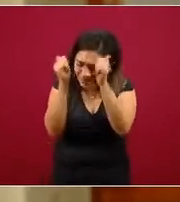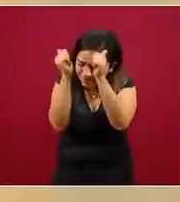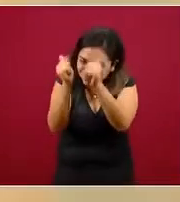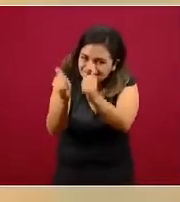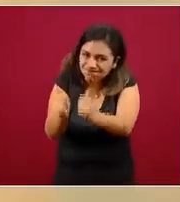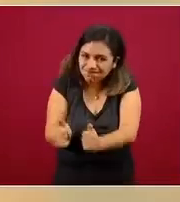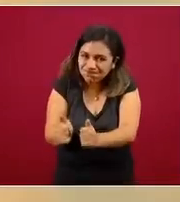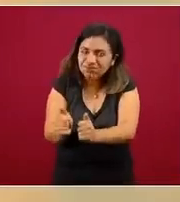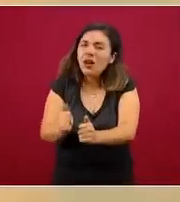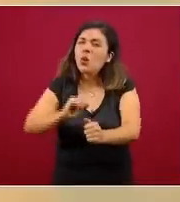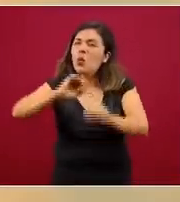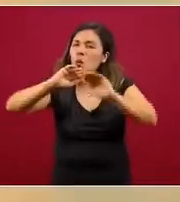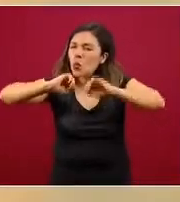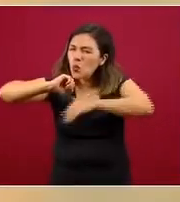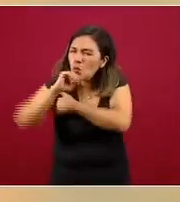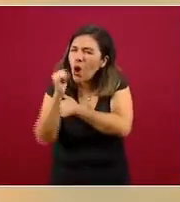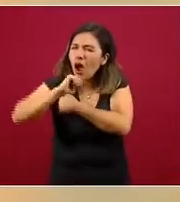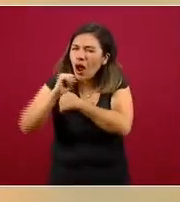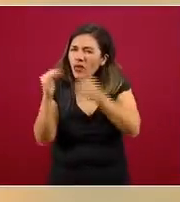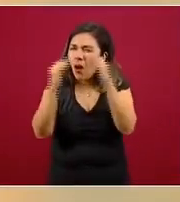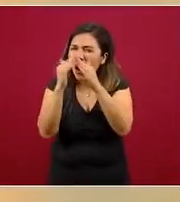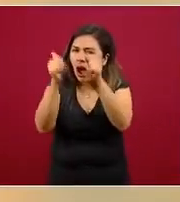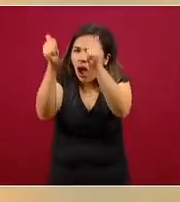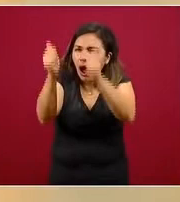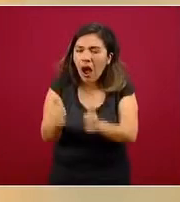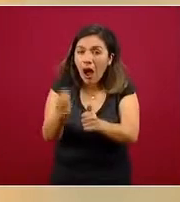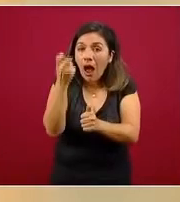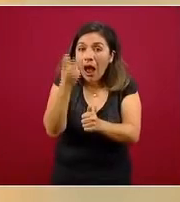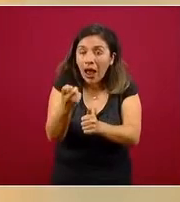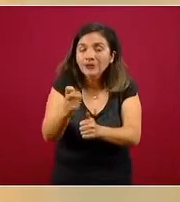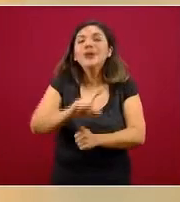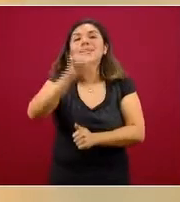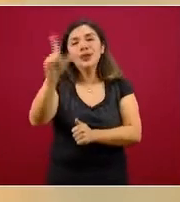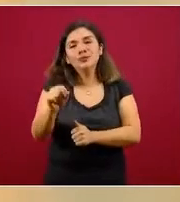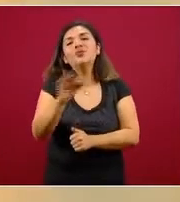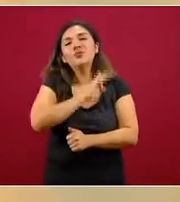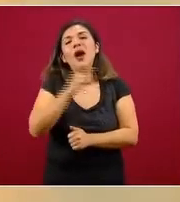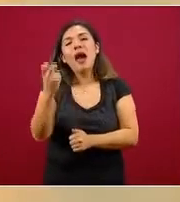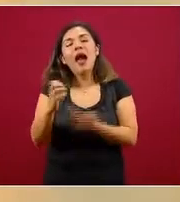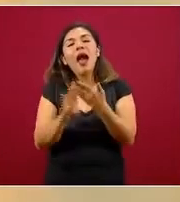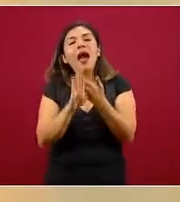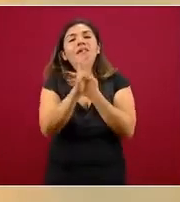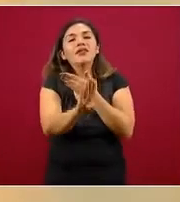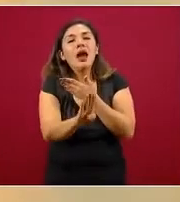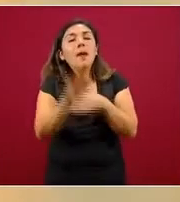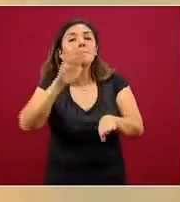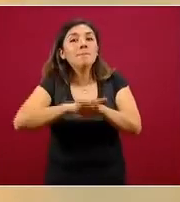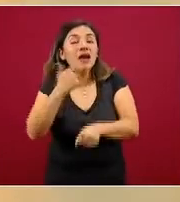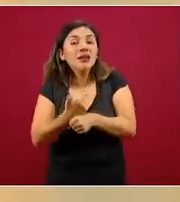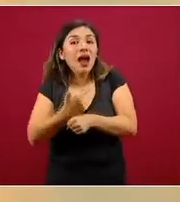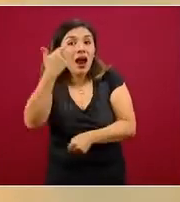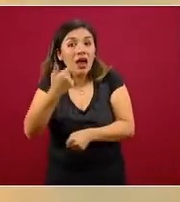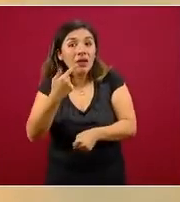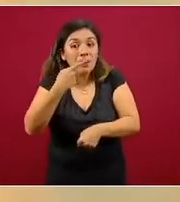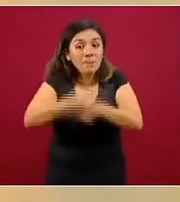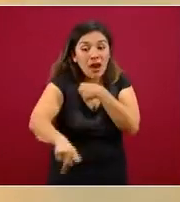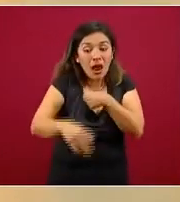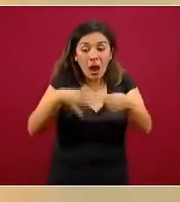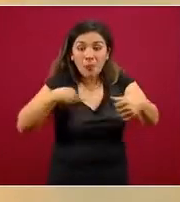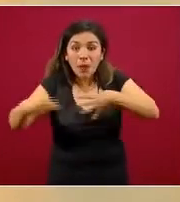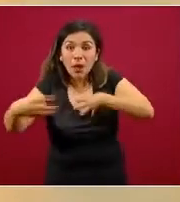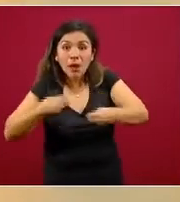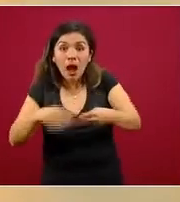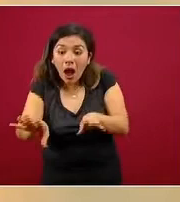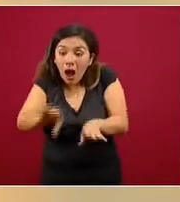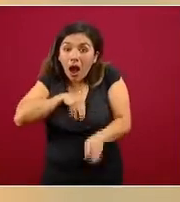casa, en autorresguardo domiciliario, y entonces así evitar en un nivel de riesgo máximo y en un nivel